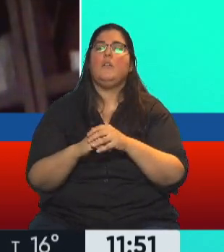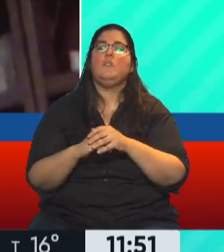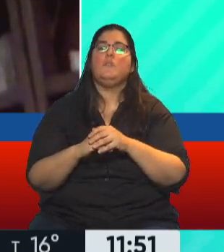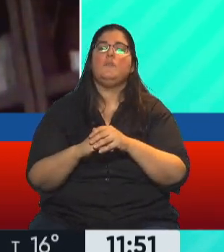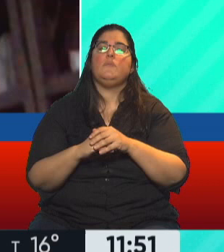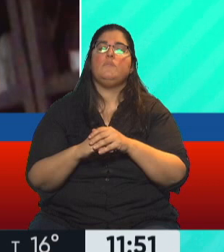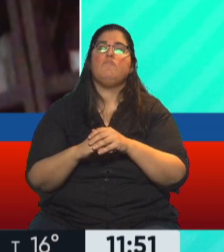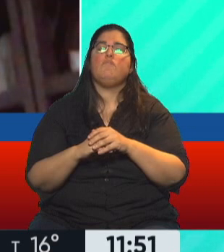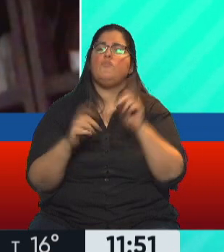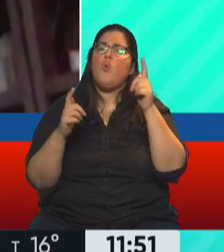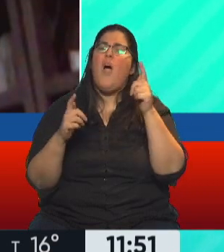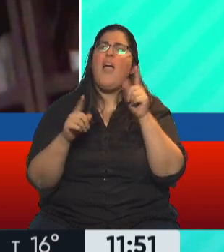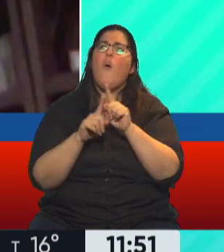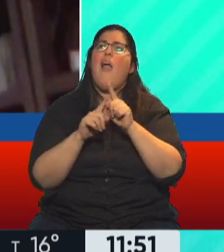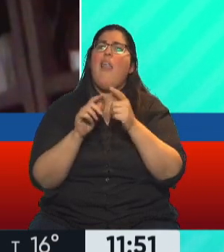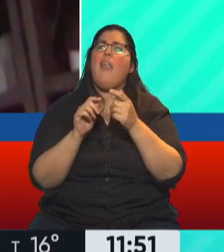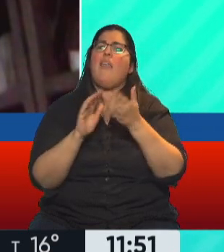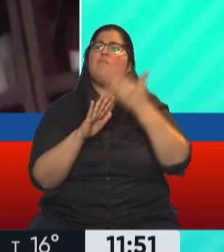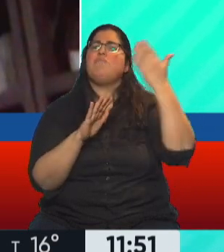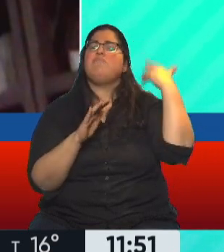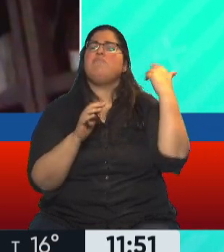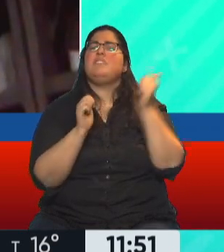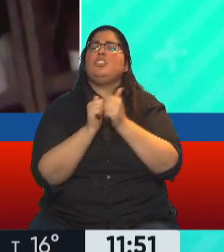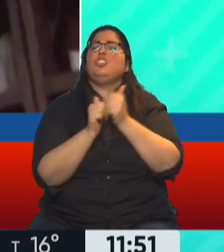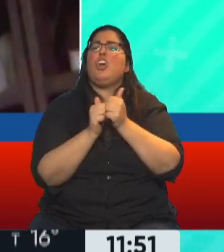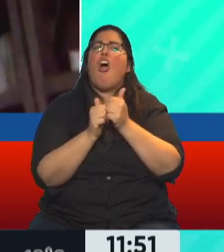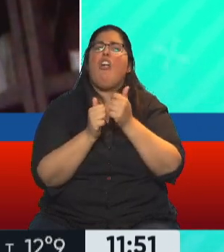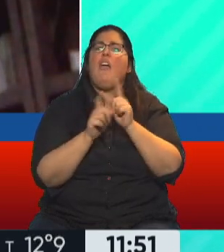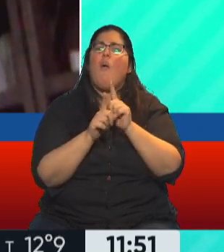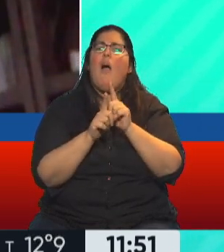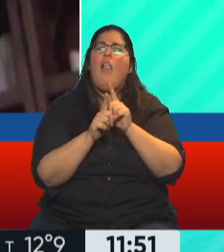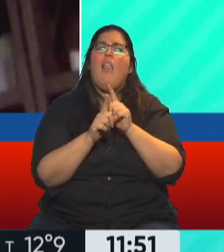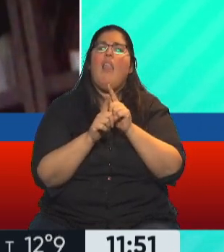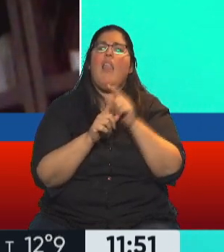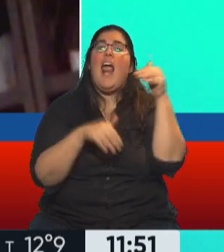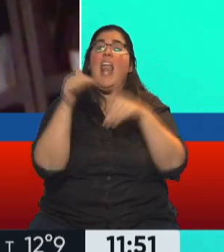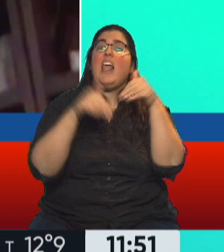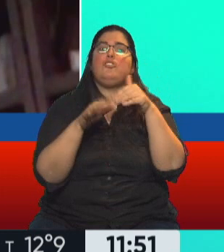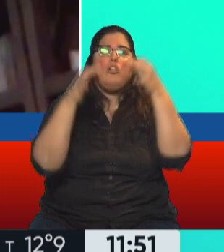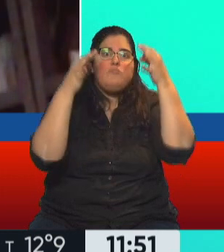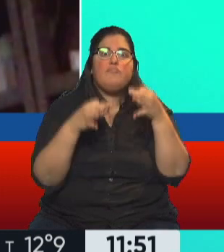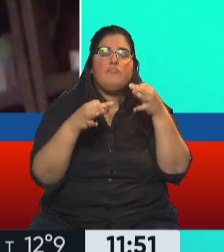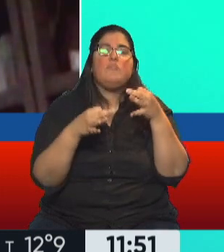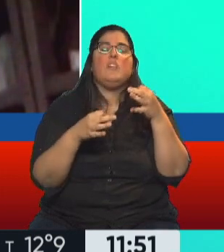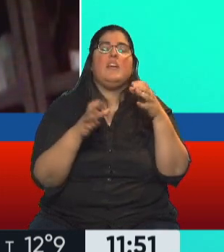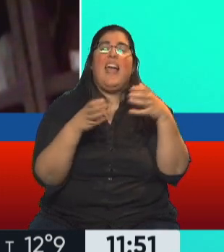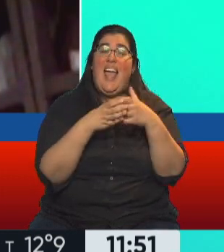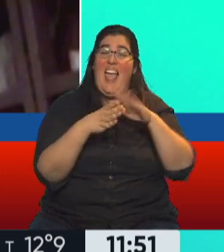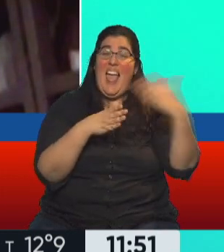un precedente de la izquierda que llegue al poder a través de las elecciones. En realidad la izquierda nunca ha